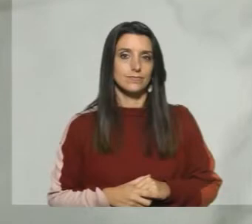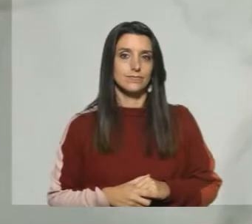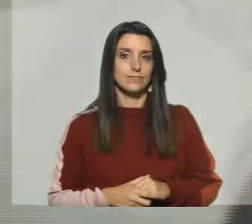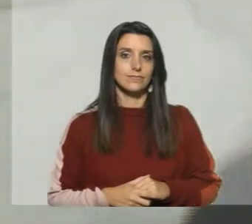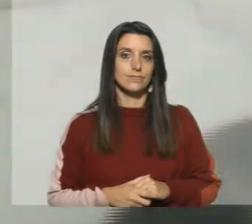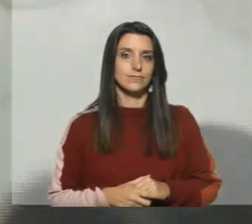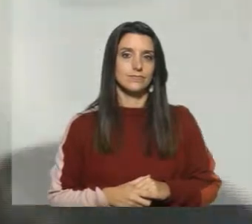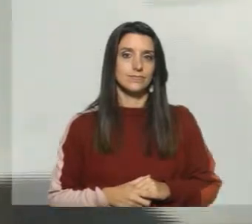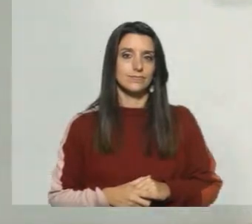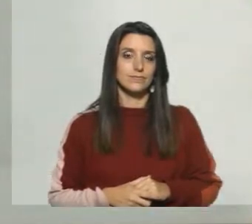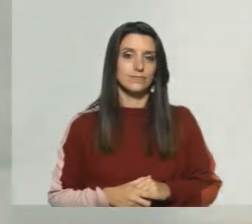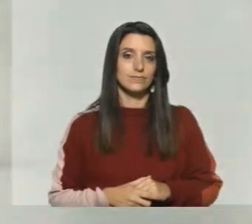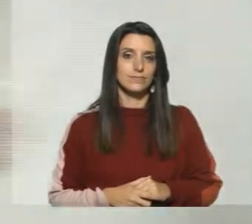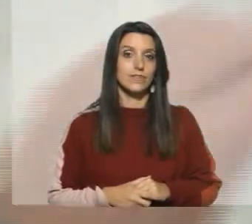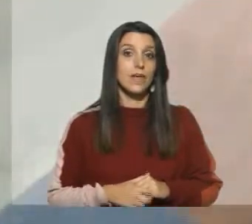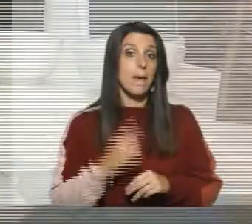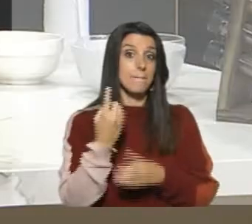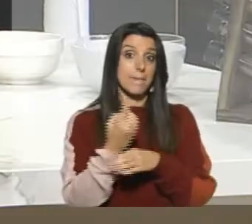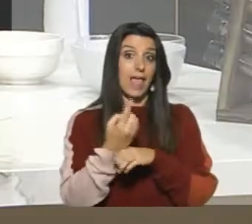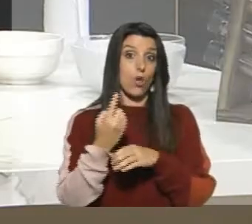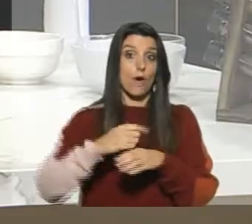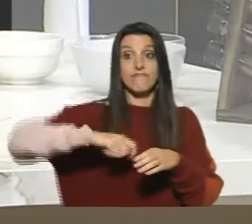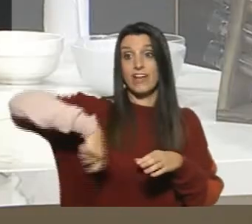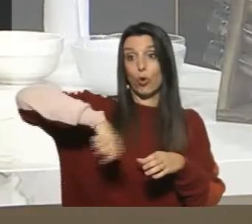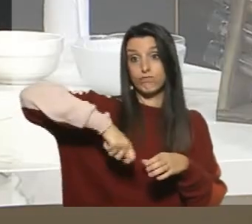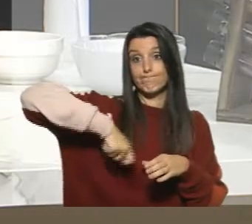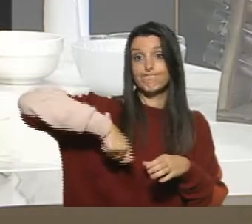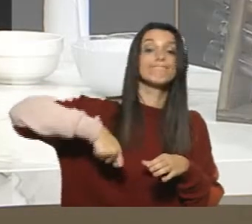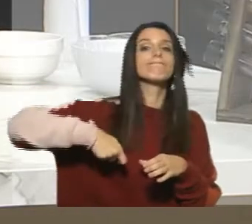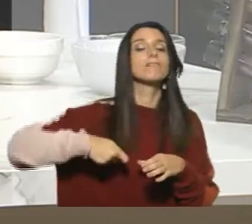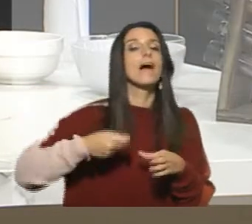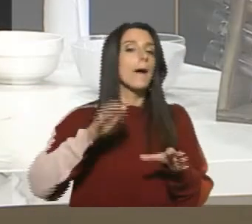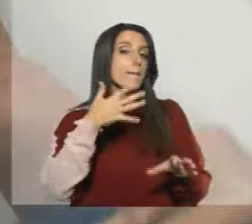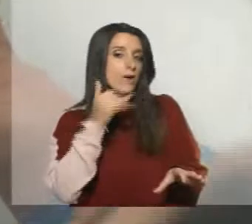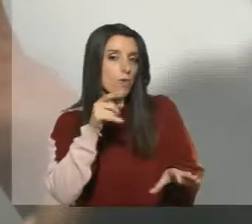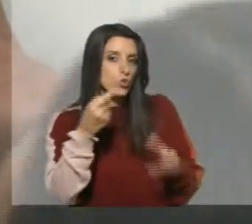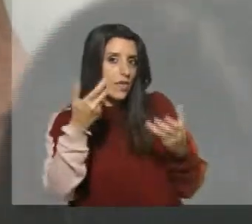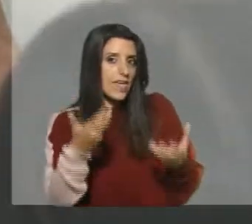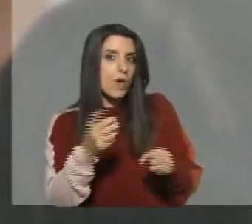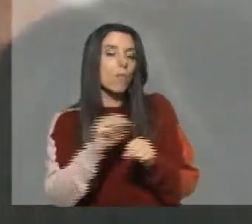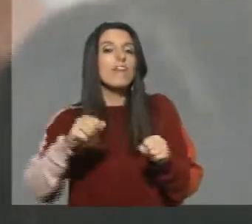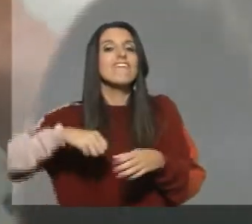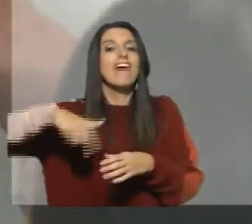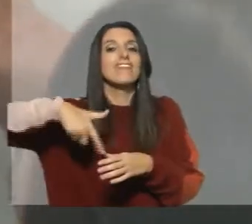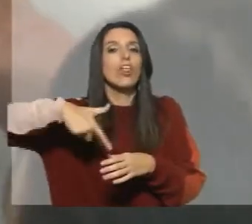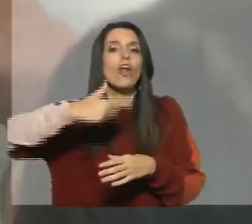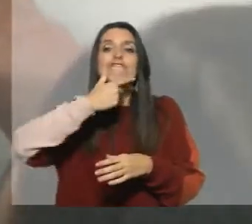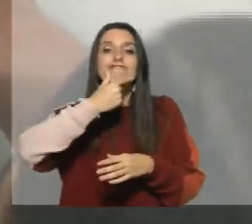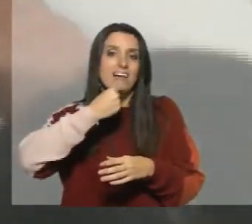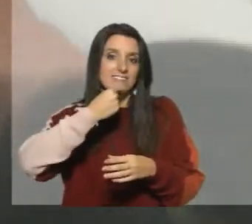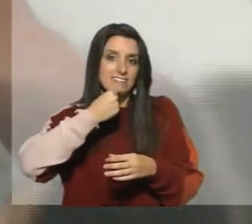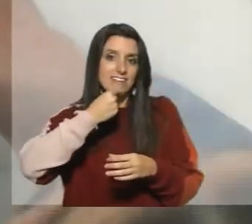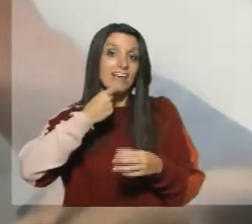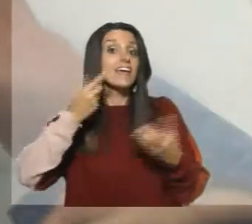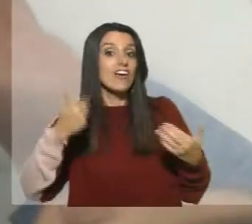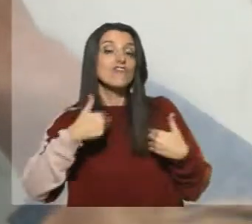bien. Va el primero. Acá sí, si vos querés ya le podés ir haciendo con el batidor porque es mucho más fácil. Y